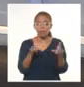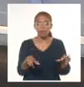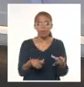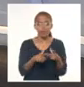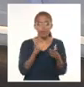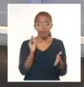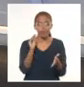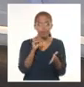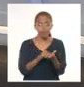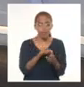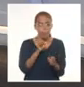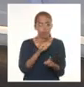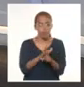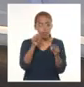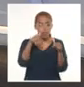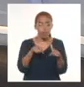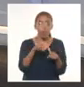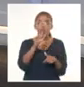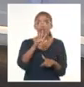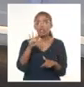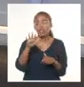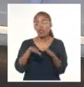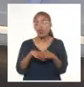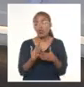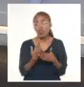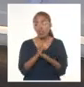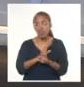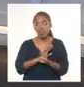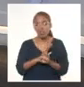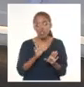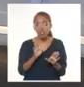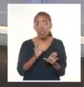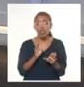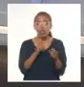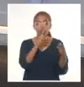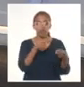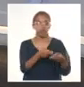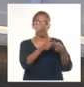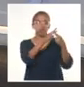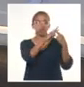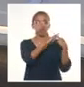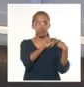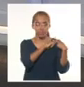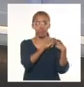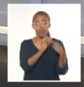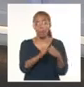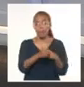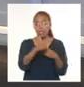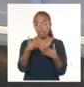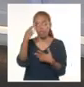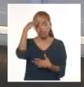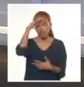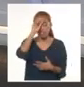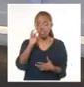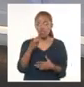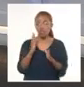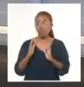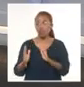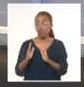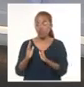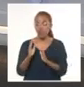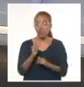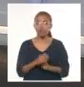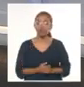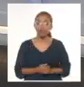a partir de hoy, cuando ya Donald Trump estará en su segunda temporada en la presidencia. ¿Puede darle